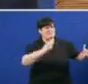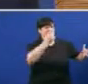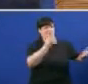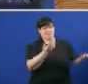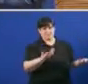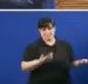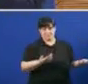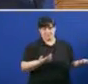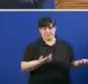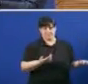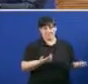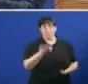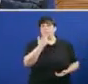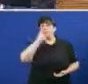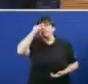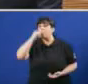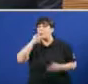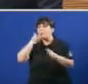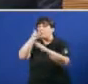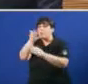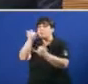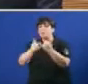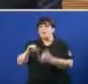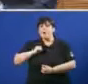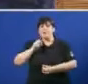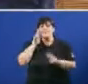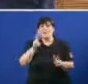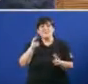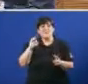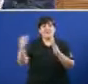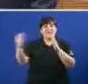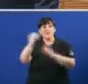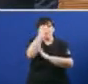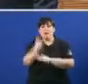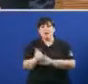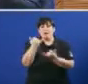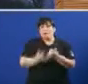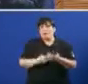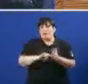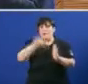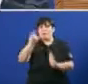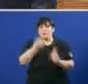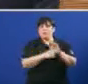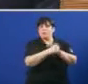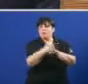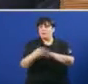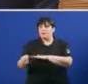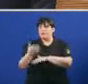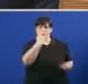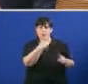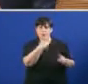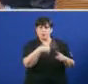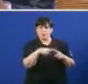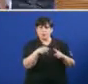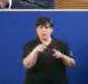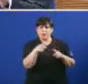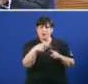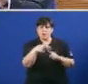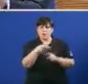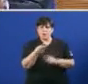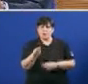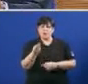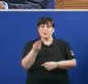este hospital se abriu e se equipou completamente en época de crisis. Si vostede me acompañara a Ourense, verá como se inician os traballos para facer un